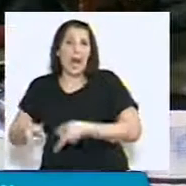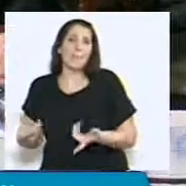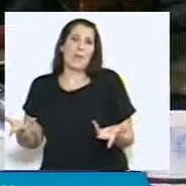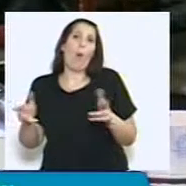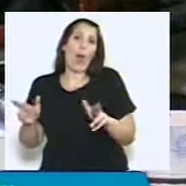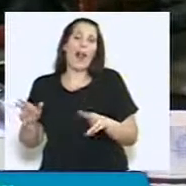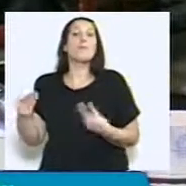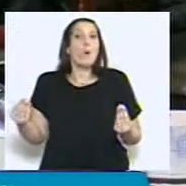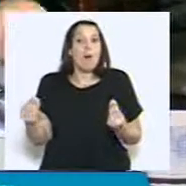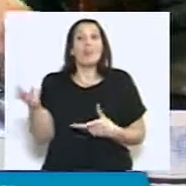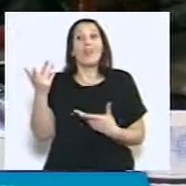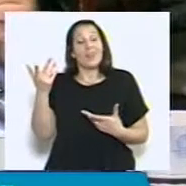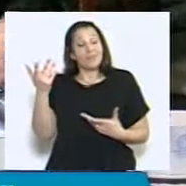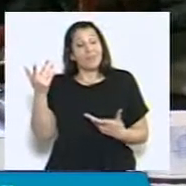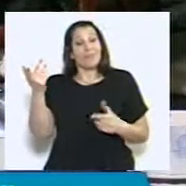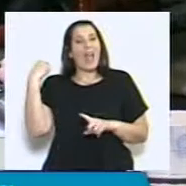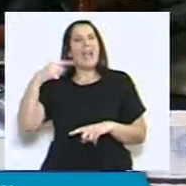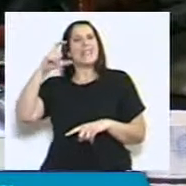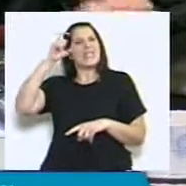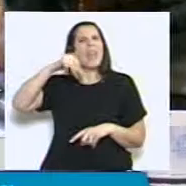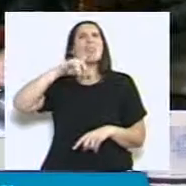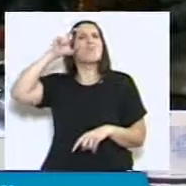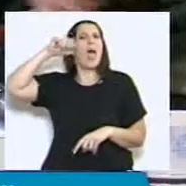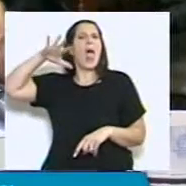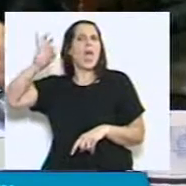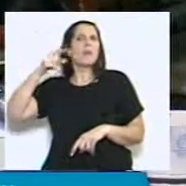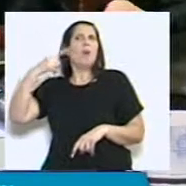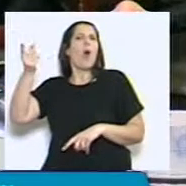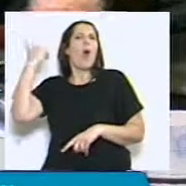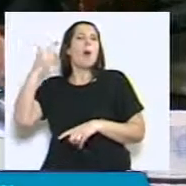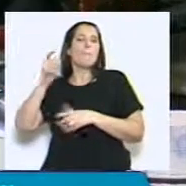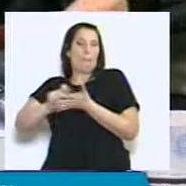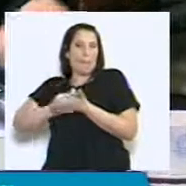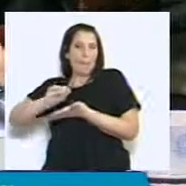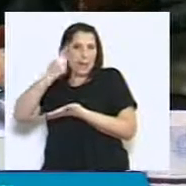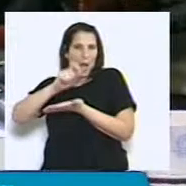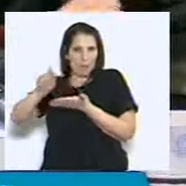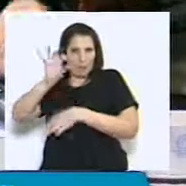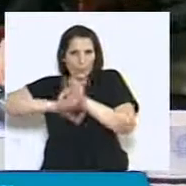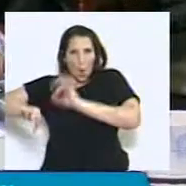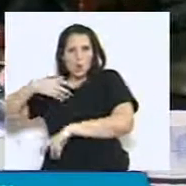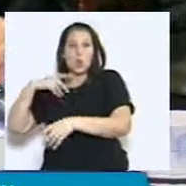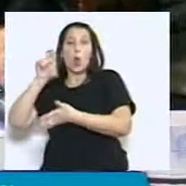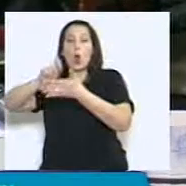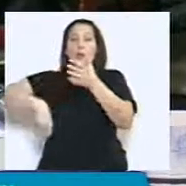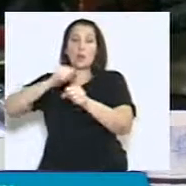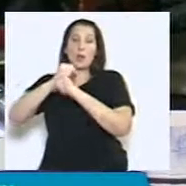no exista lo que Norberto Centeno, cuando elabora el anteproyecto de la Ley de Contrato de Trabajo allá por el año